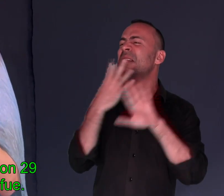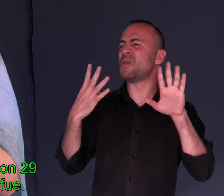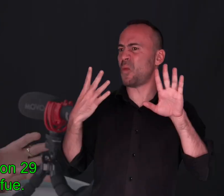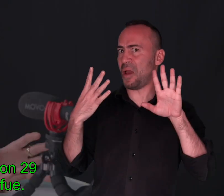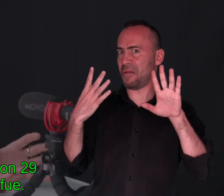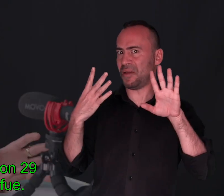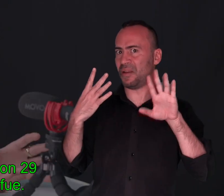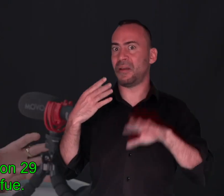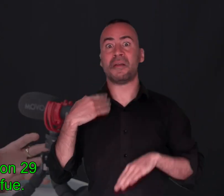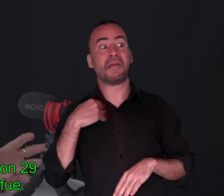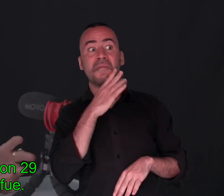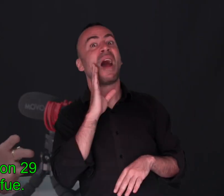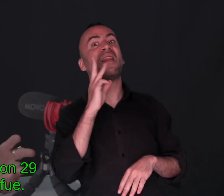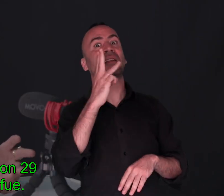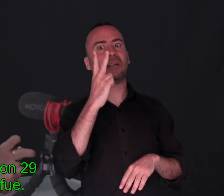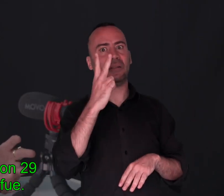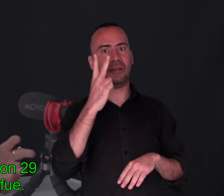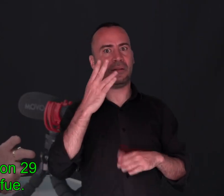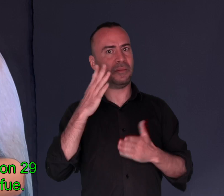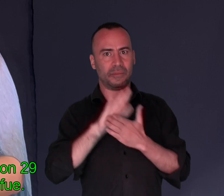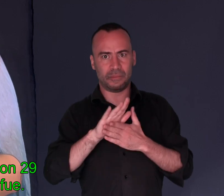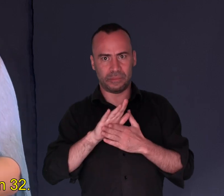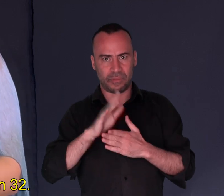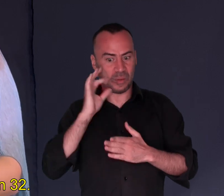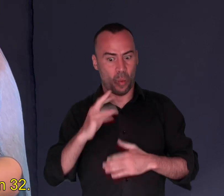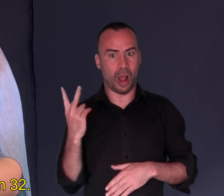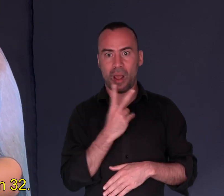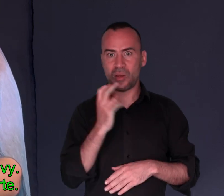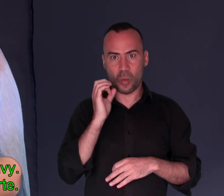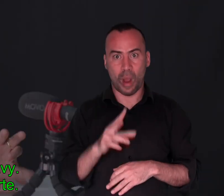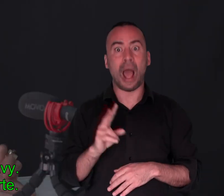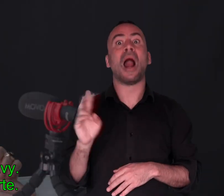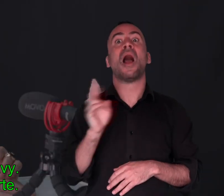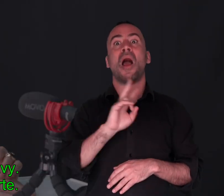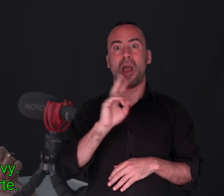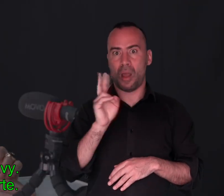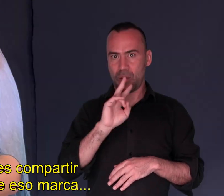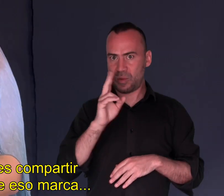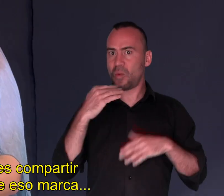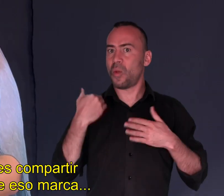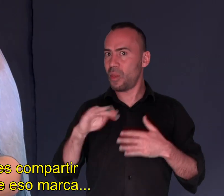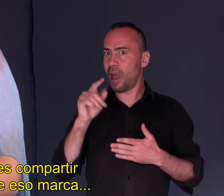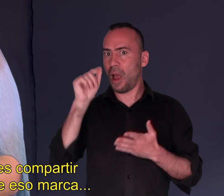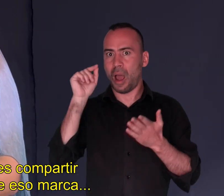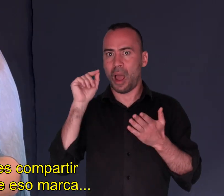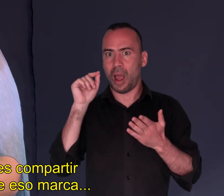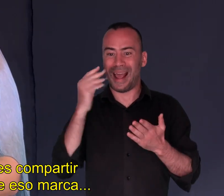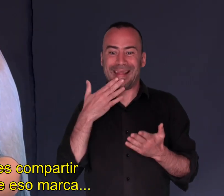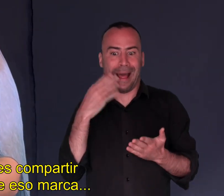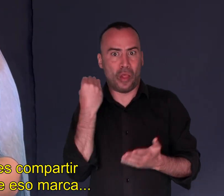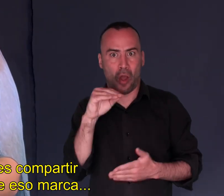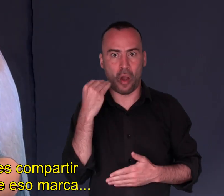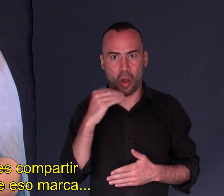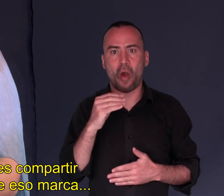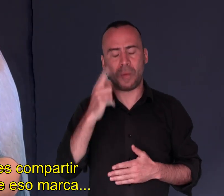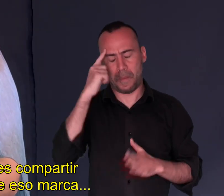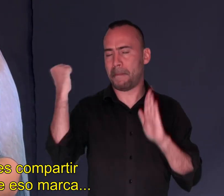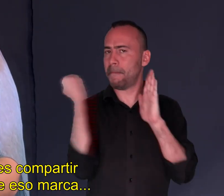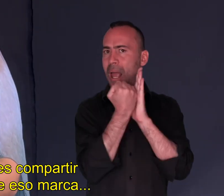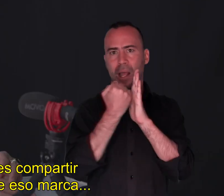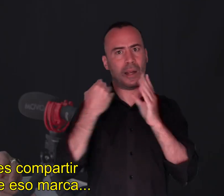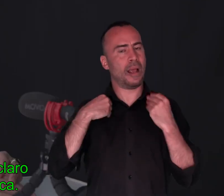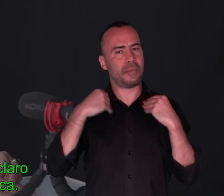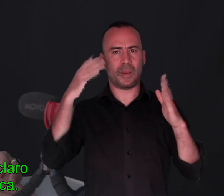edad mi madre mi madre con 29 creo que F Bueno la mía con 32 fuerte Mira es eso que compartir pues